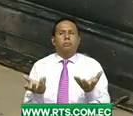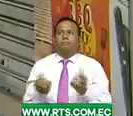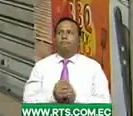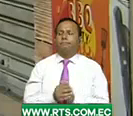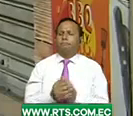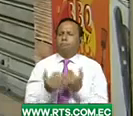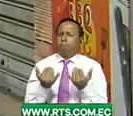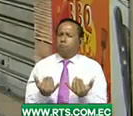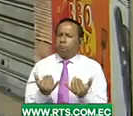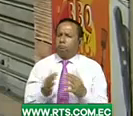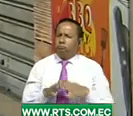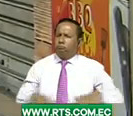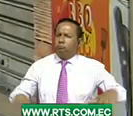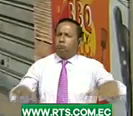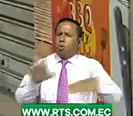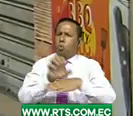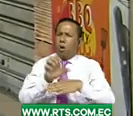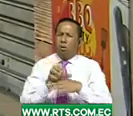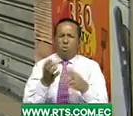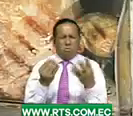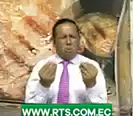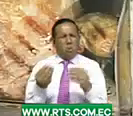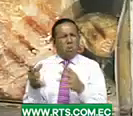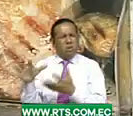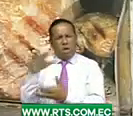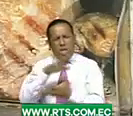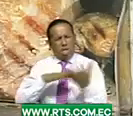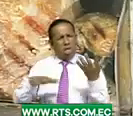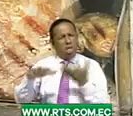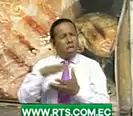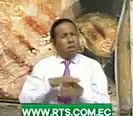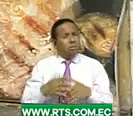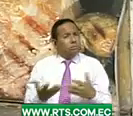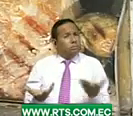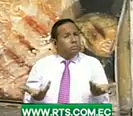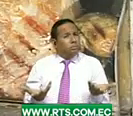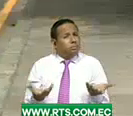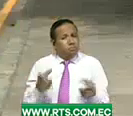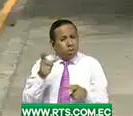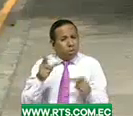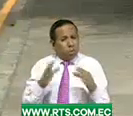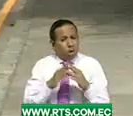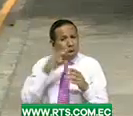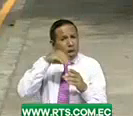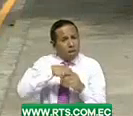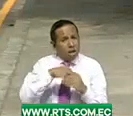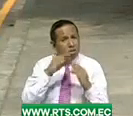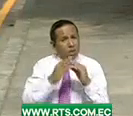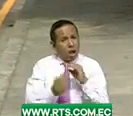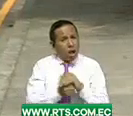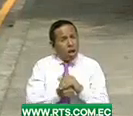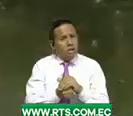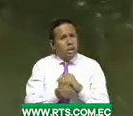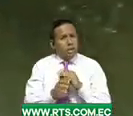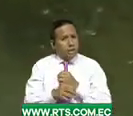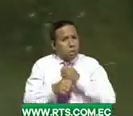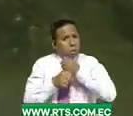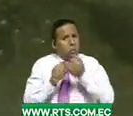país esto de aquí. Entonces, esto es de todos los días. ¿De qué podemos hablar? La gente ni en la casa está seguro, ni en los lugares donde va a comer